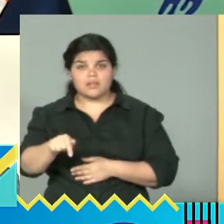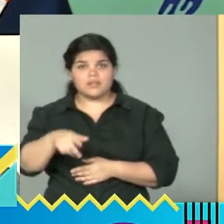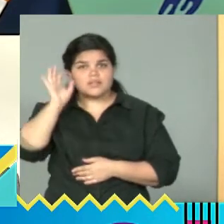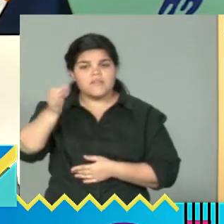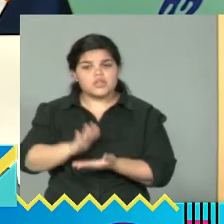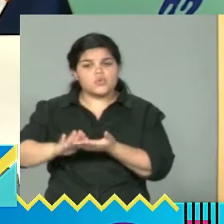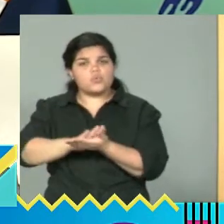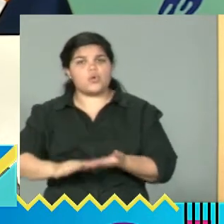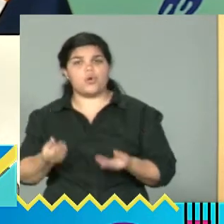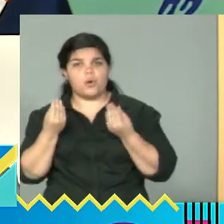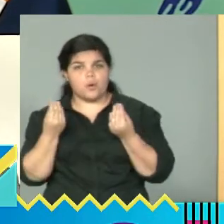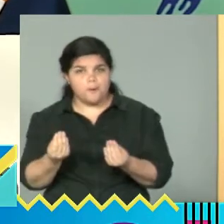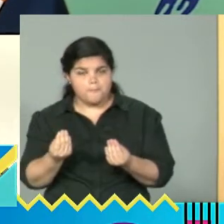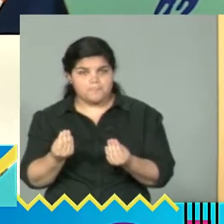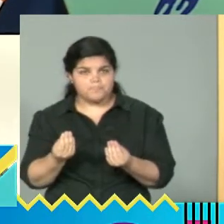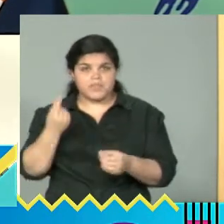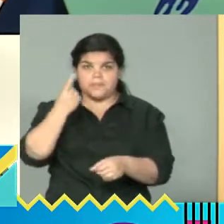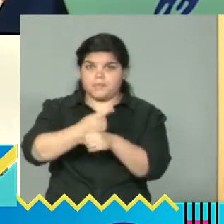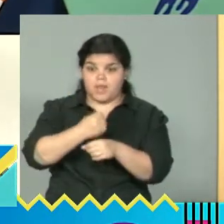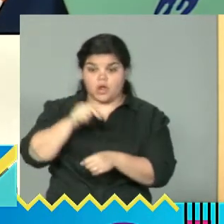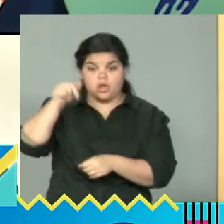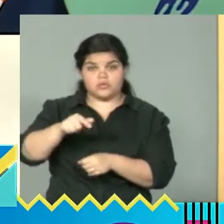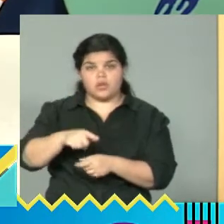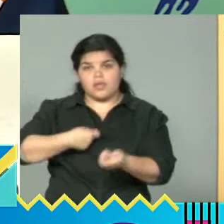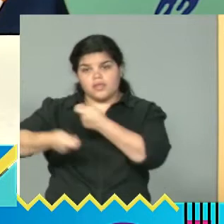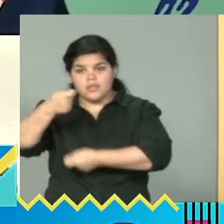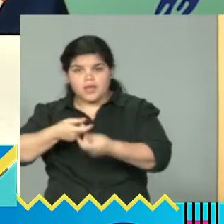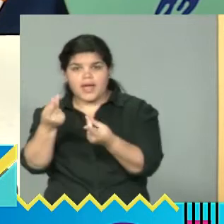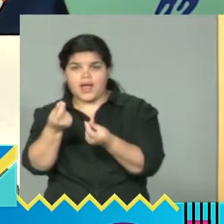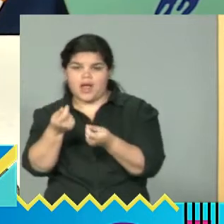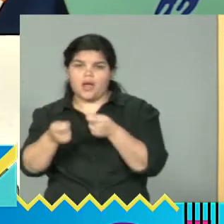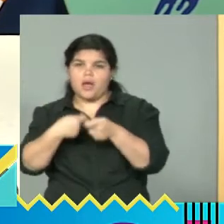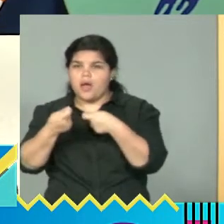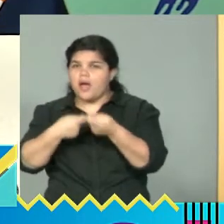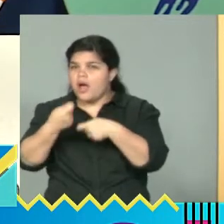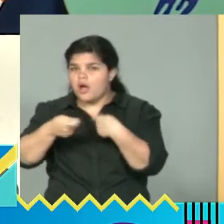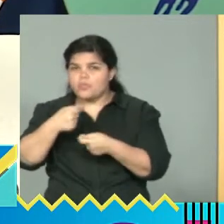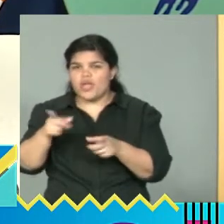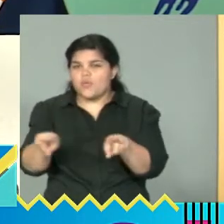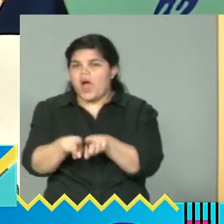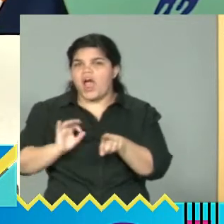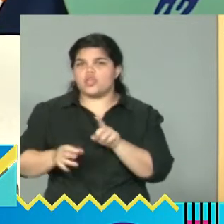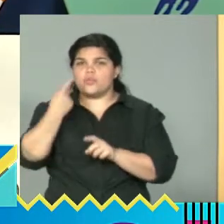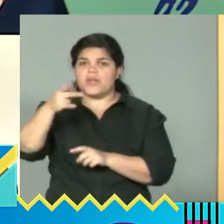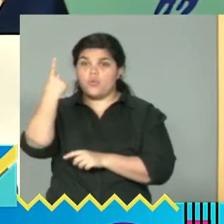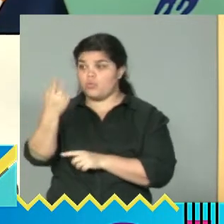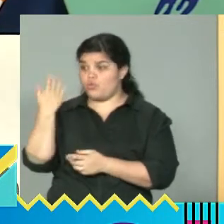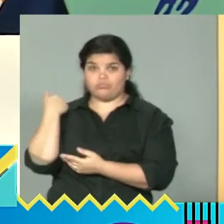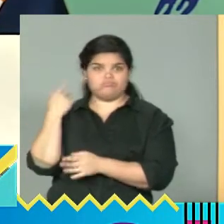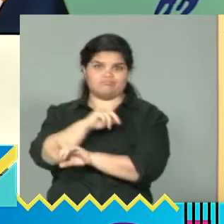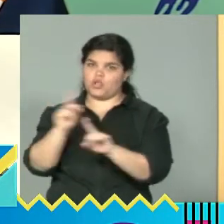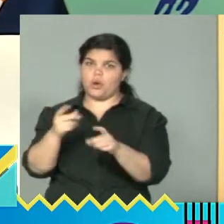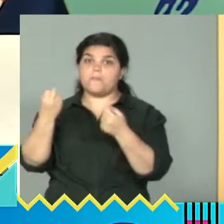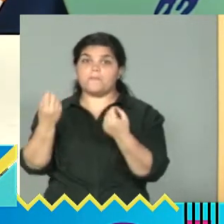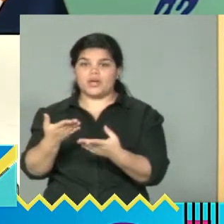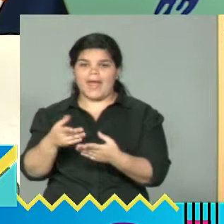salida. Es decir, entonces vas a tener corridas cambiarias, no al estilo 2001, porque en aquel momento la convertibilidad hacía que también hubiera una